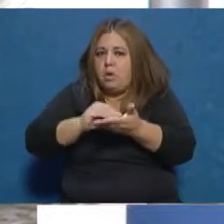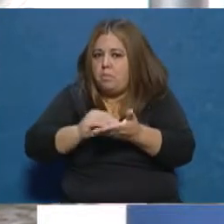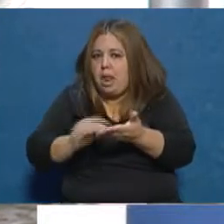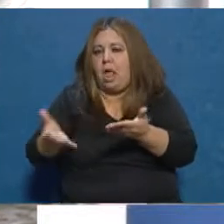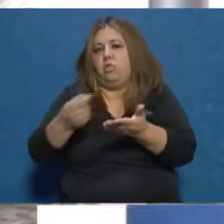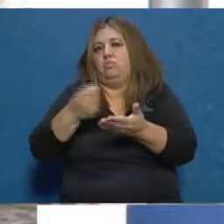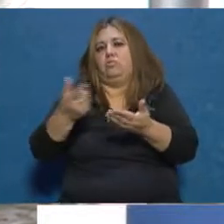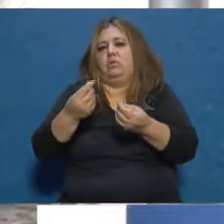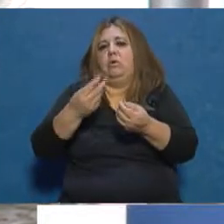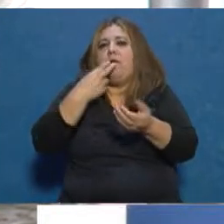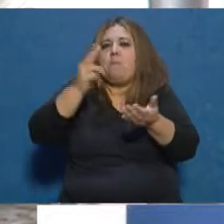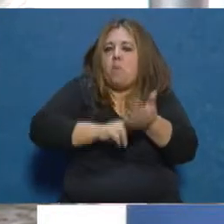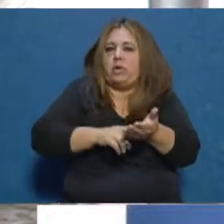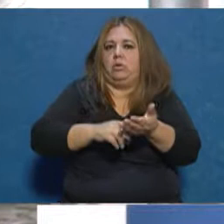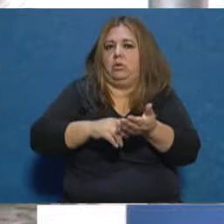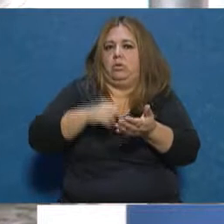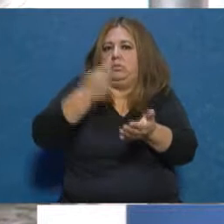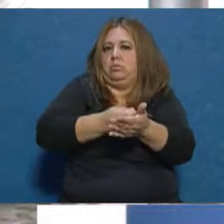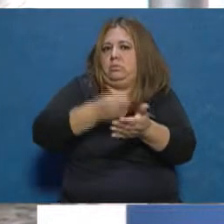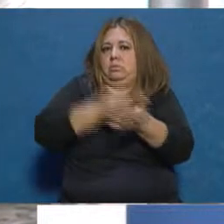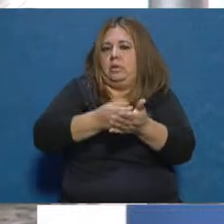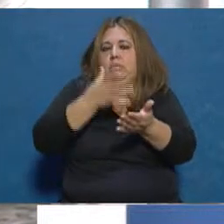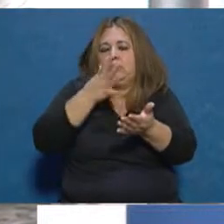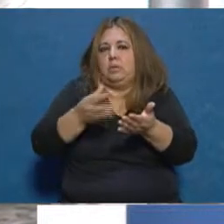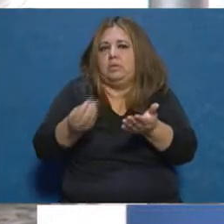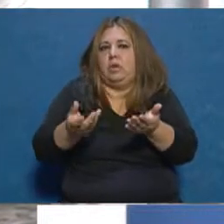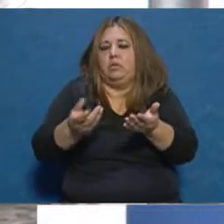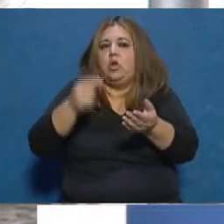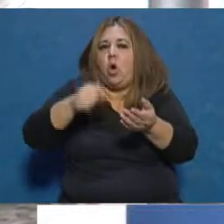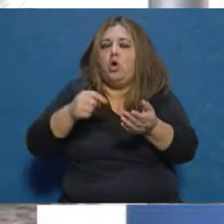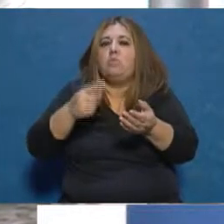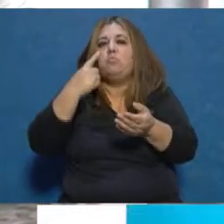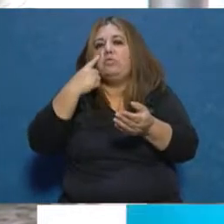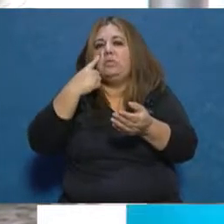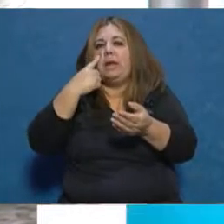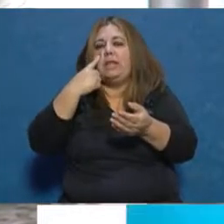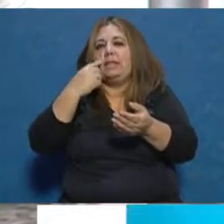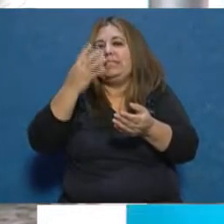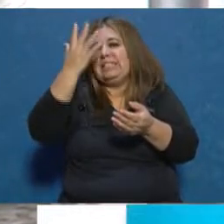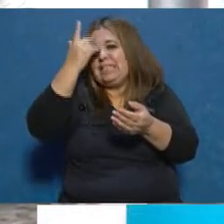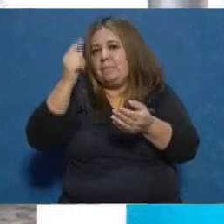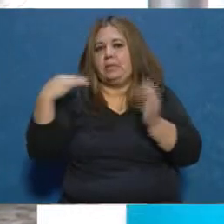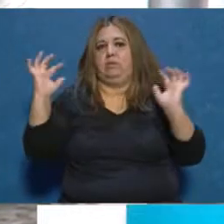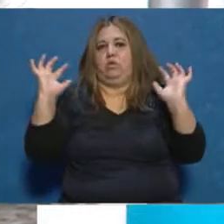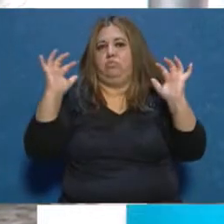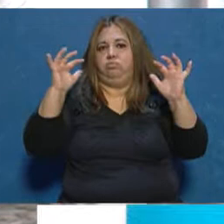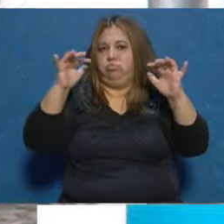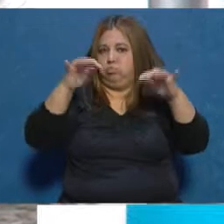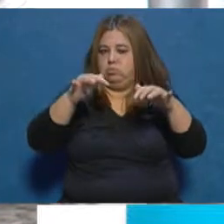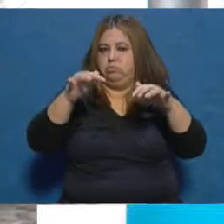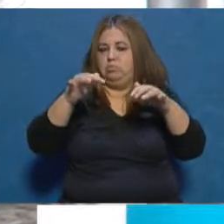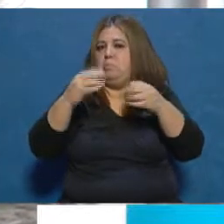impuestos. Por eso han decidido hoy concentrarse acá en la Municipalidad de General San Martín para hablar con